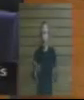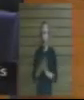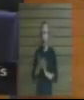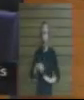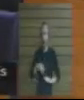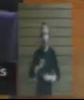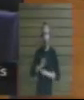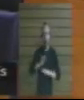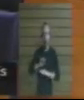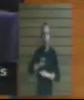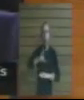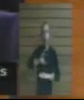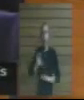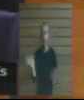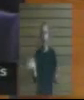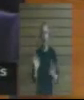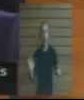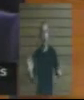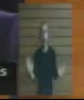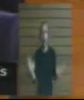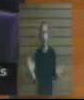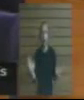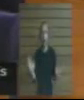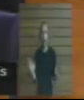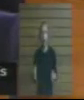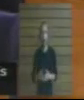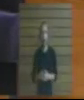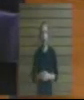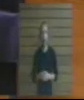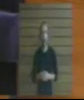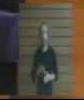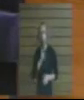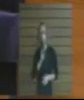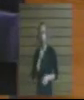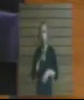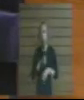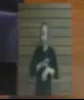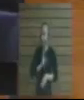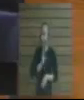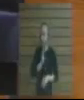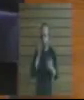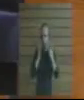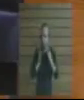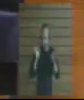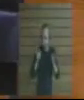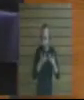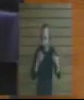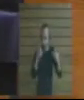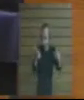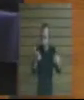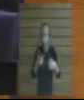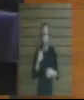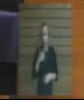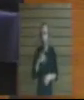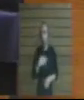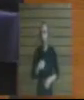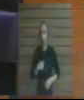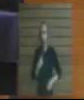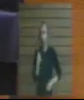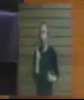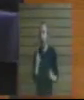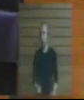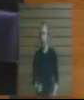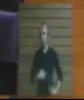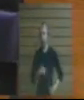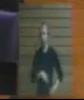partidas, ni mucho menos. Sí que nos permite, y eso lo dice el consejero, una mejora en la tesorería en este